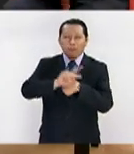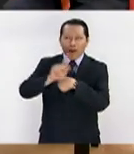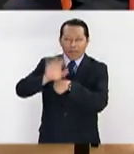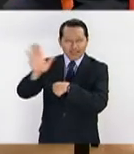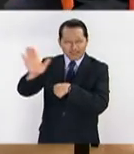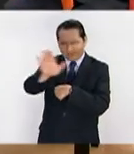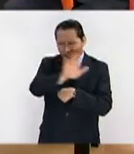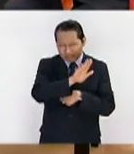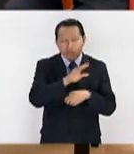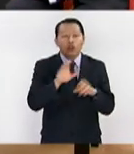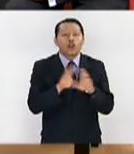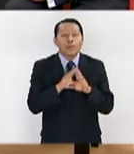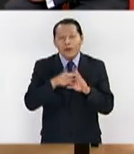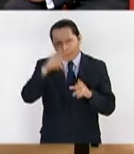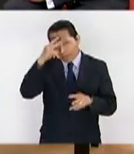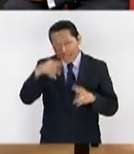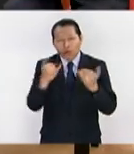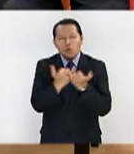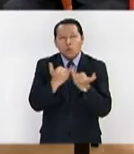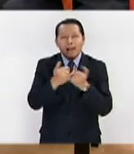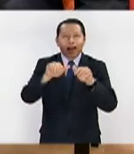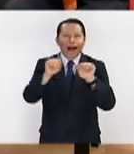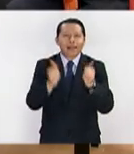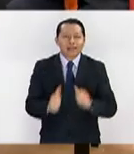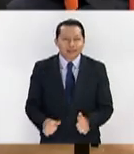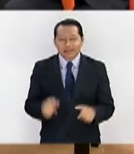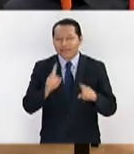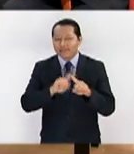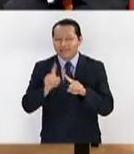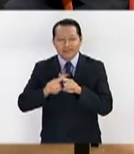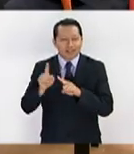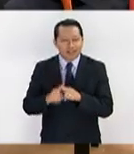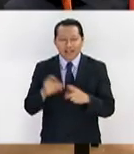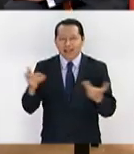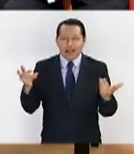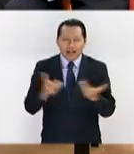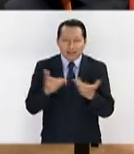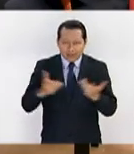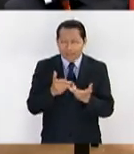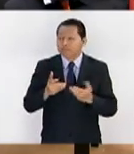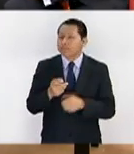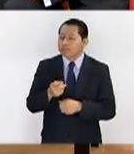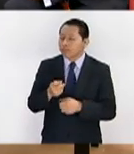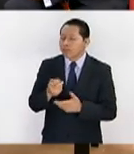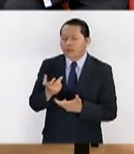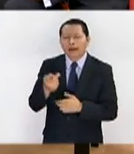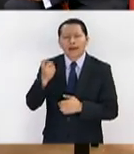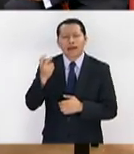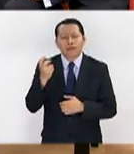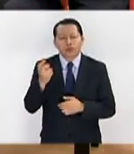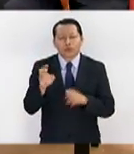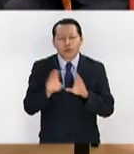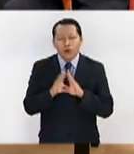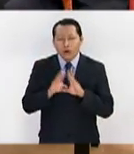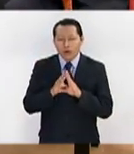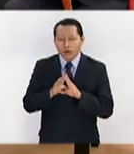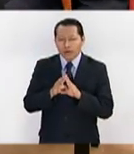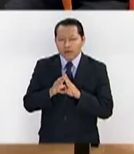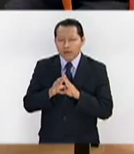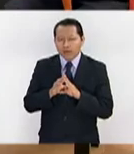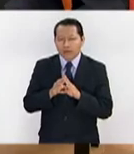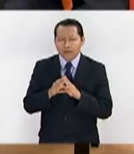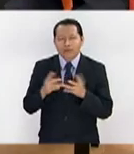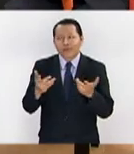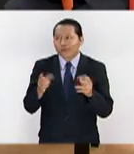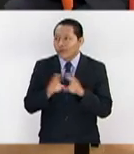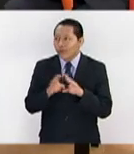sus artesanías, ¿no? Cómo se logran seguir reproduciendo. Estos artesanos Normalmente,